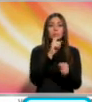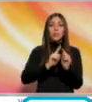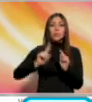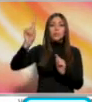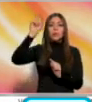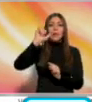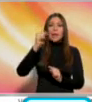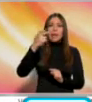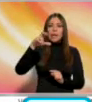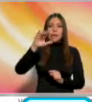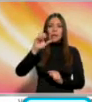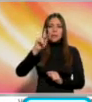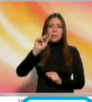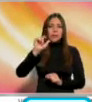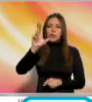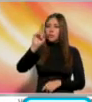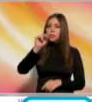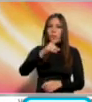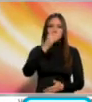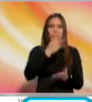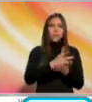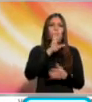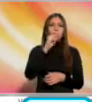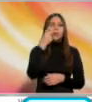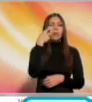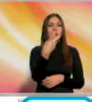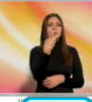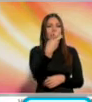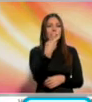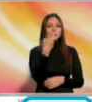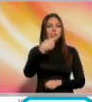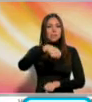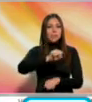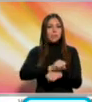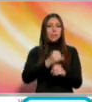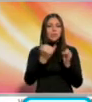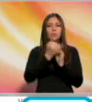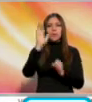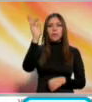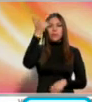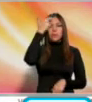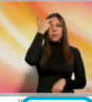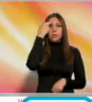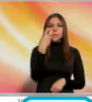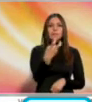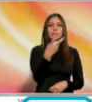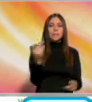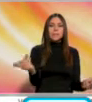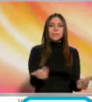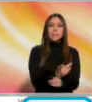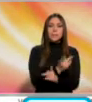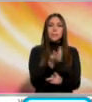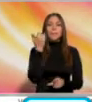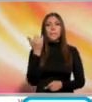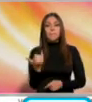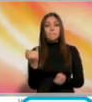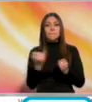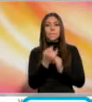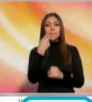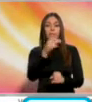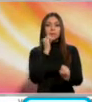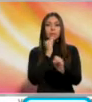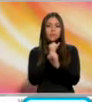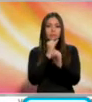países que tienen una agencia espacial, pero este sitio, esta semana particularmente, también conmemora este suceso y además también en su